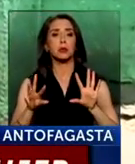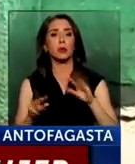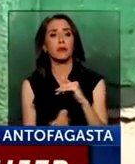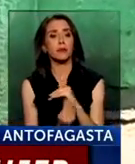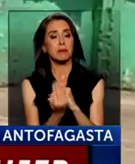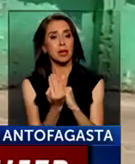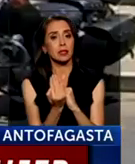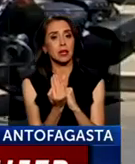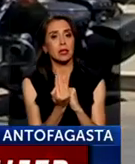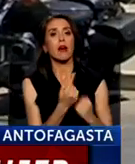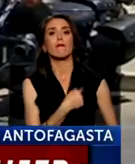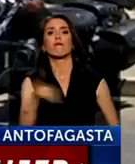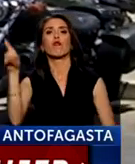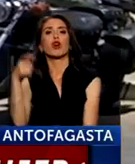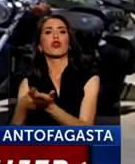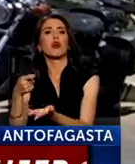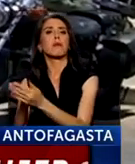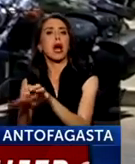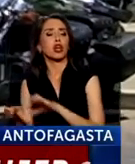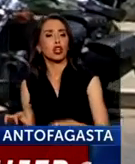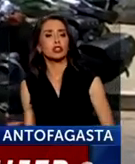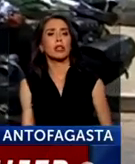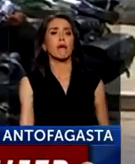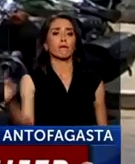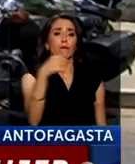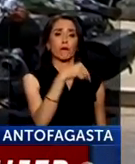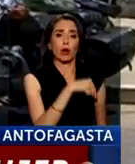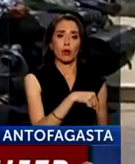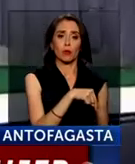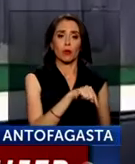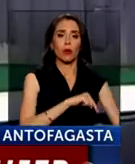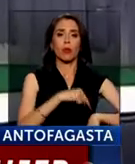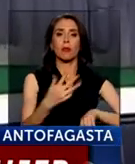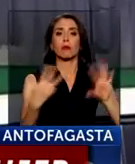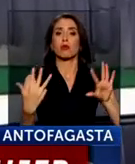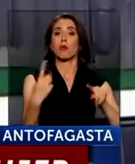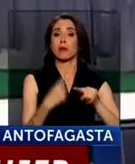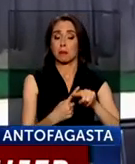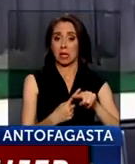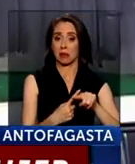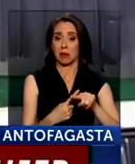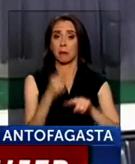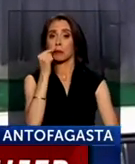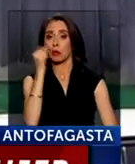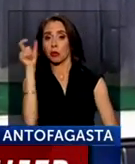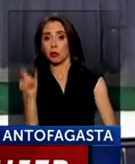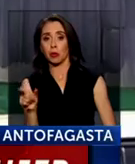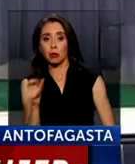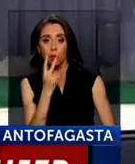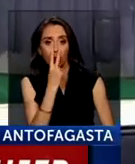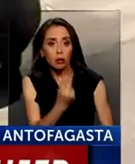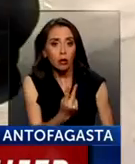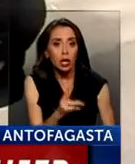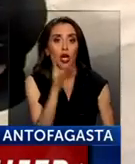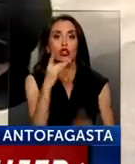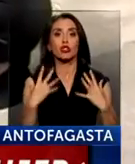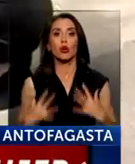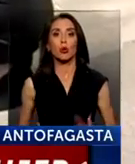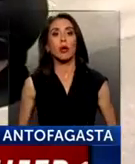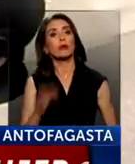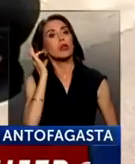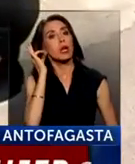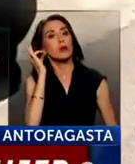mañana salió a comprar algunas cosas regresando al lugar pasada las 99:30 en ese momento encontró el cuerpo de